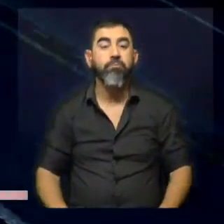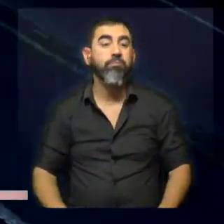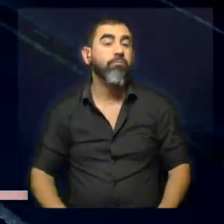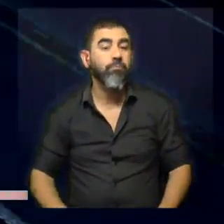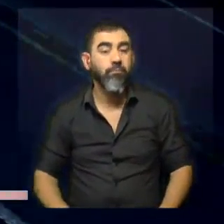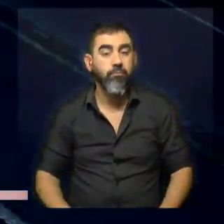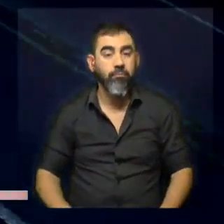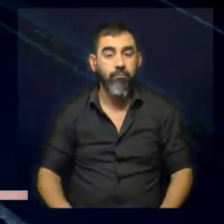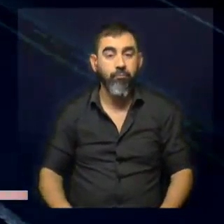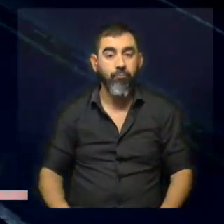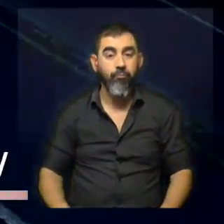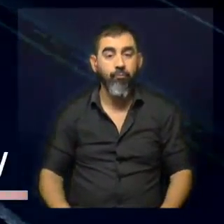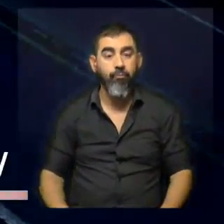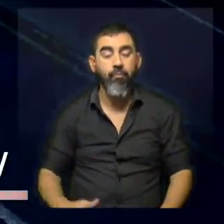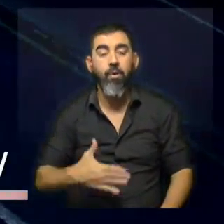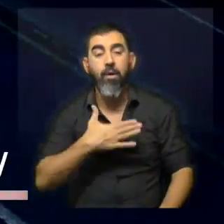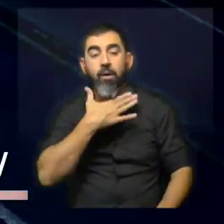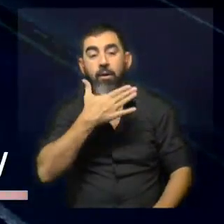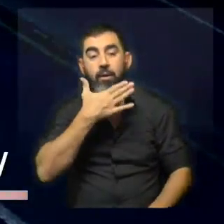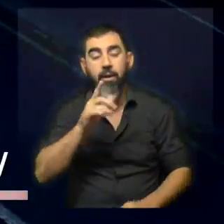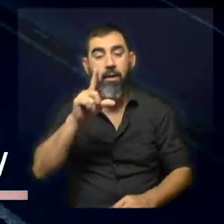sigue perdiendo, agua, sí,